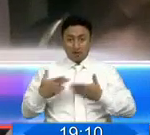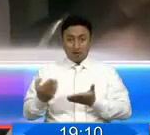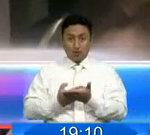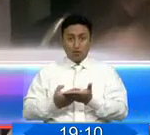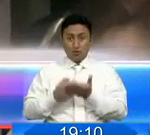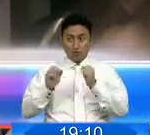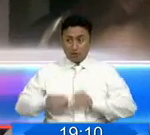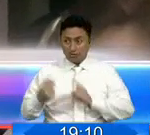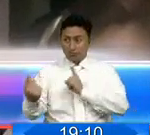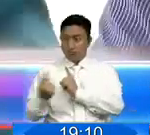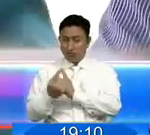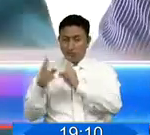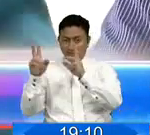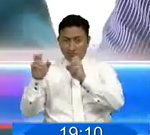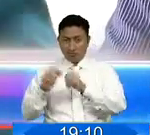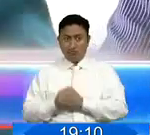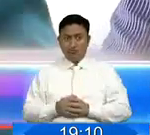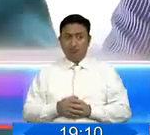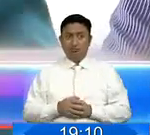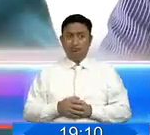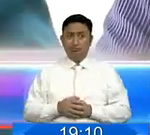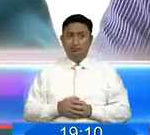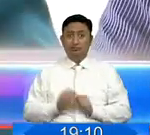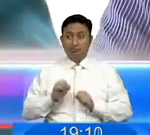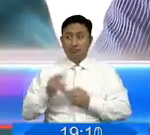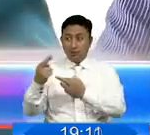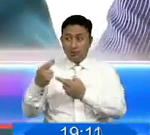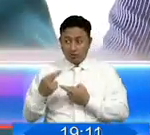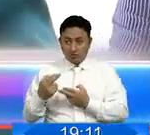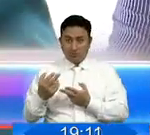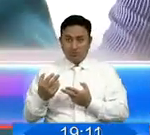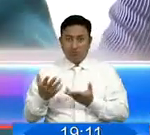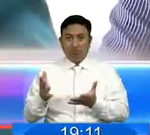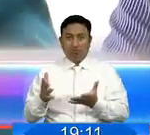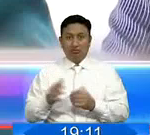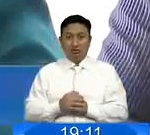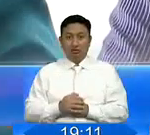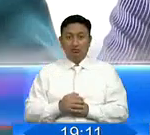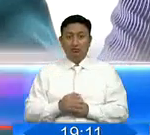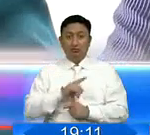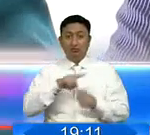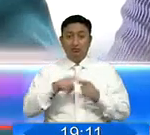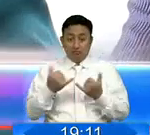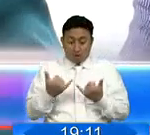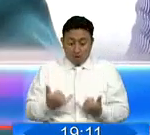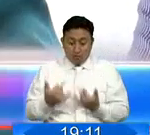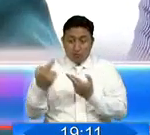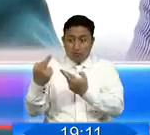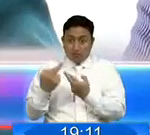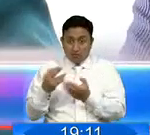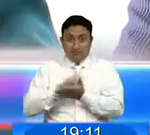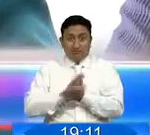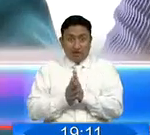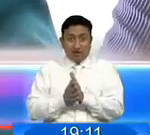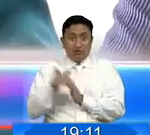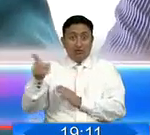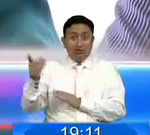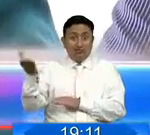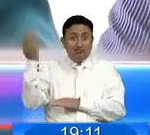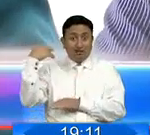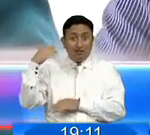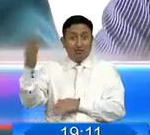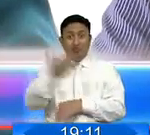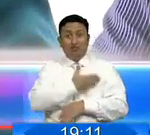para dialogar sobre el tema. Y no hemos tenido respuesta hasta la actualidad sobre ese compromiso que tiene el